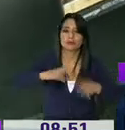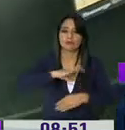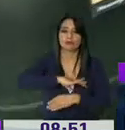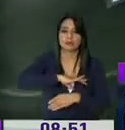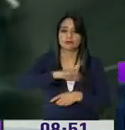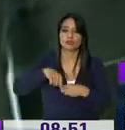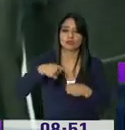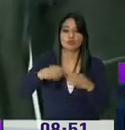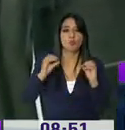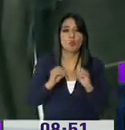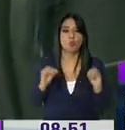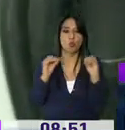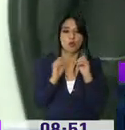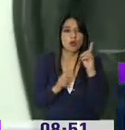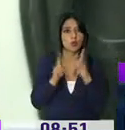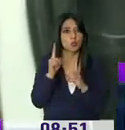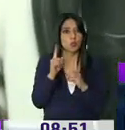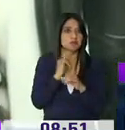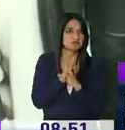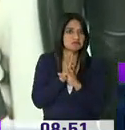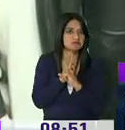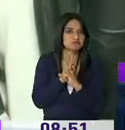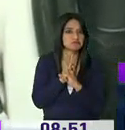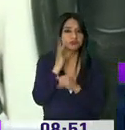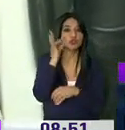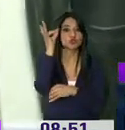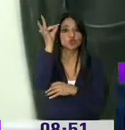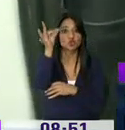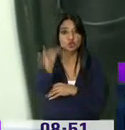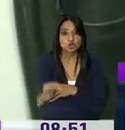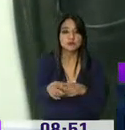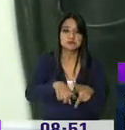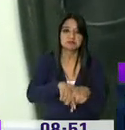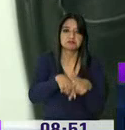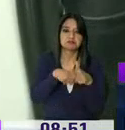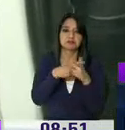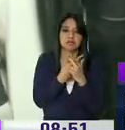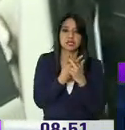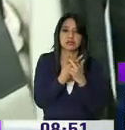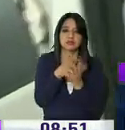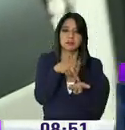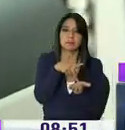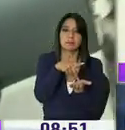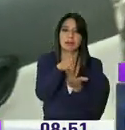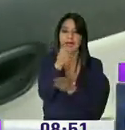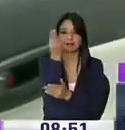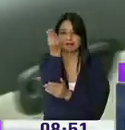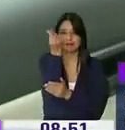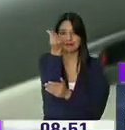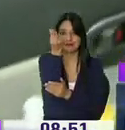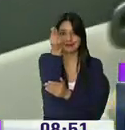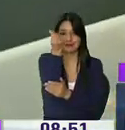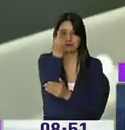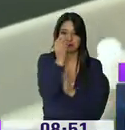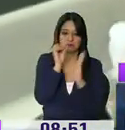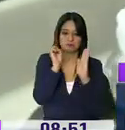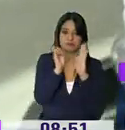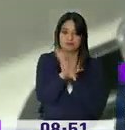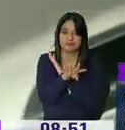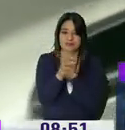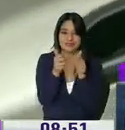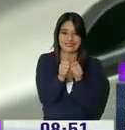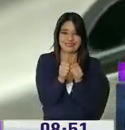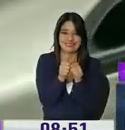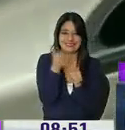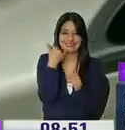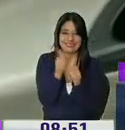algunas entidades para en el futuro empezar a cobrar con dinero, no electrónico en este